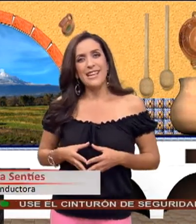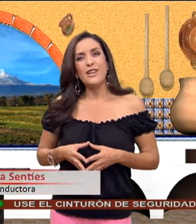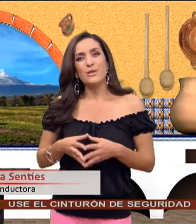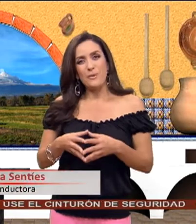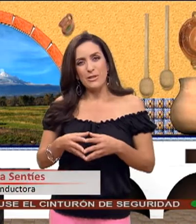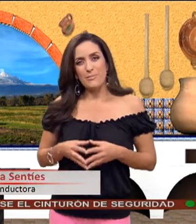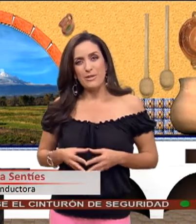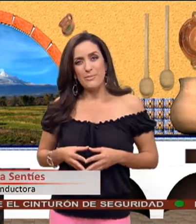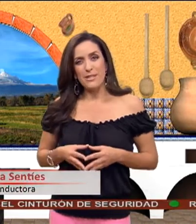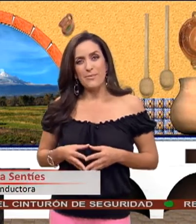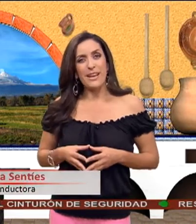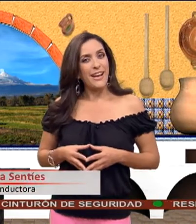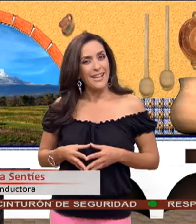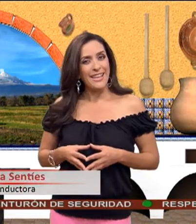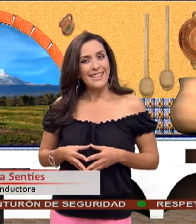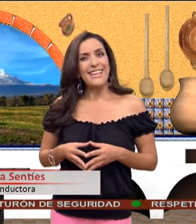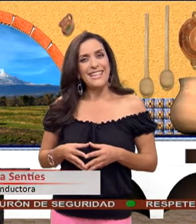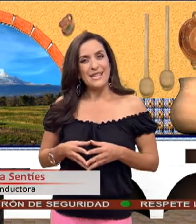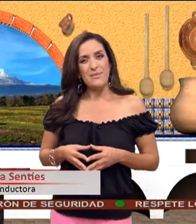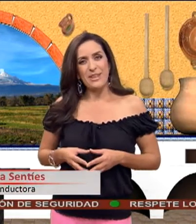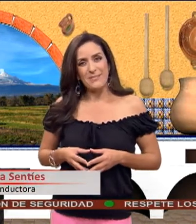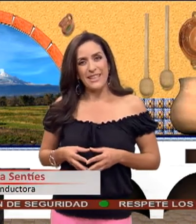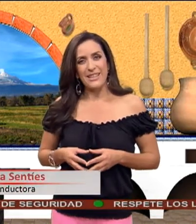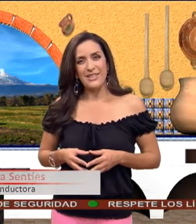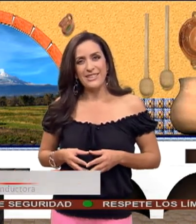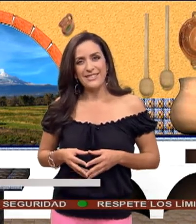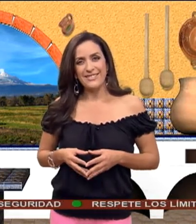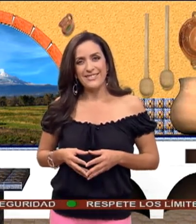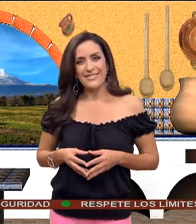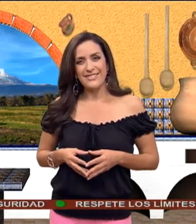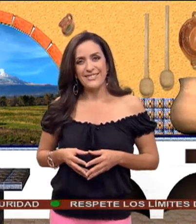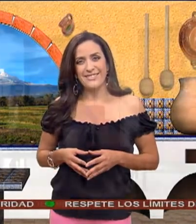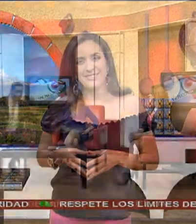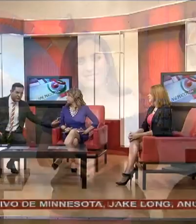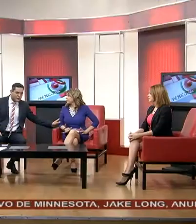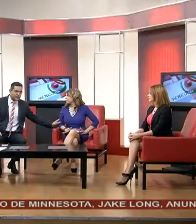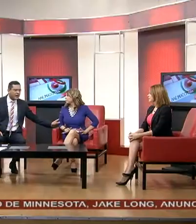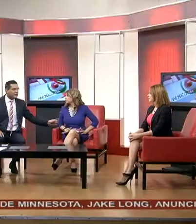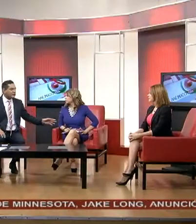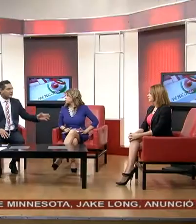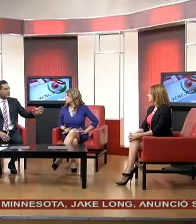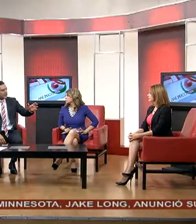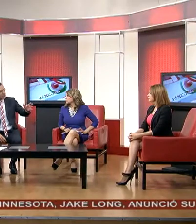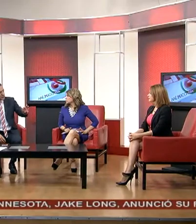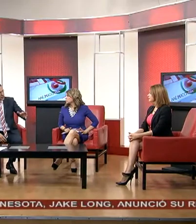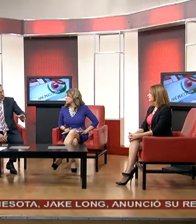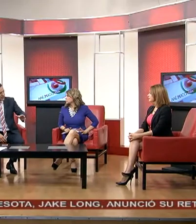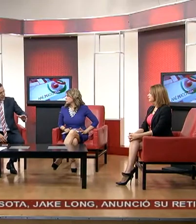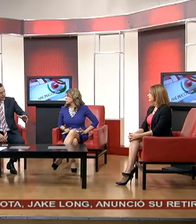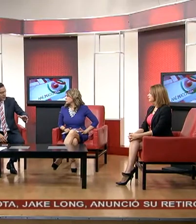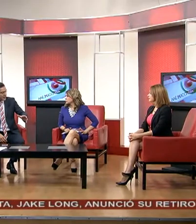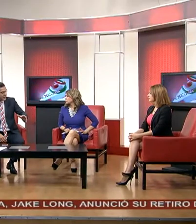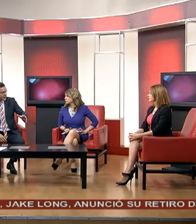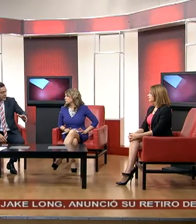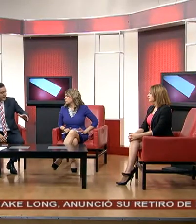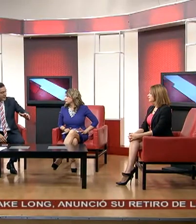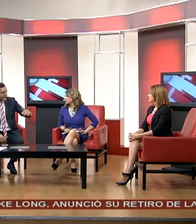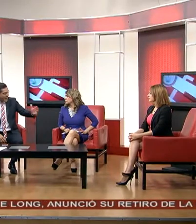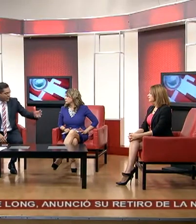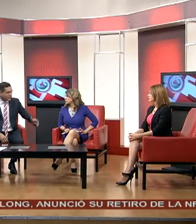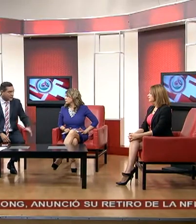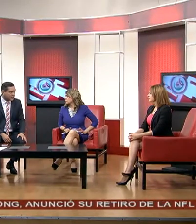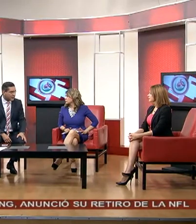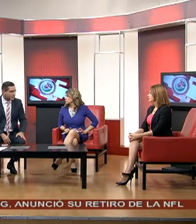sociales. Nos vemos la próxima semana aquí en Sabor de México. Hablamos con la noticia de que se